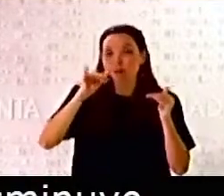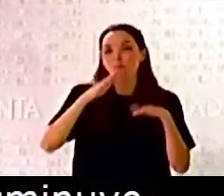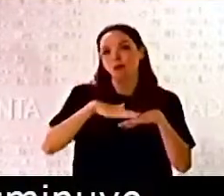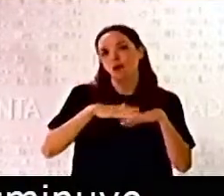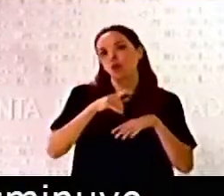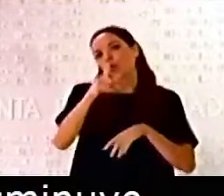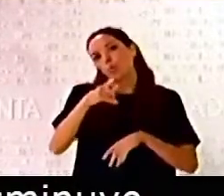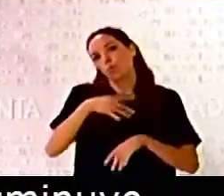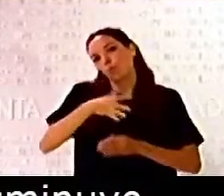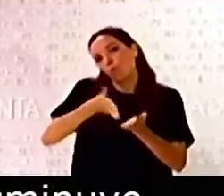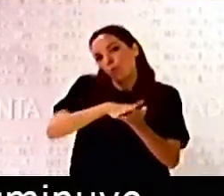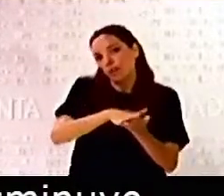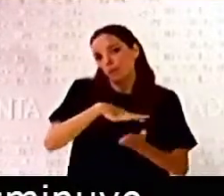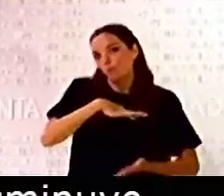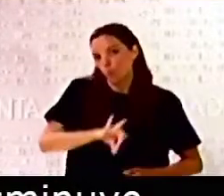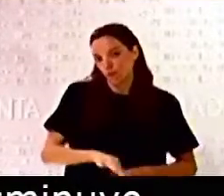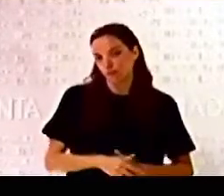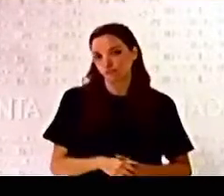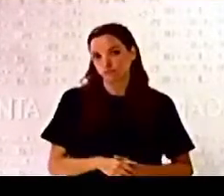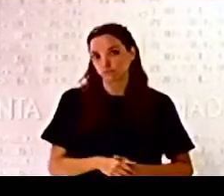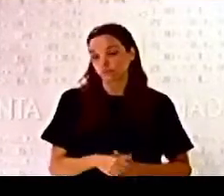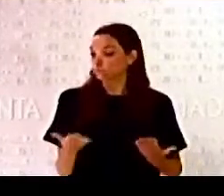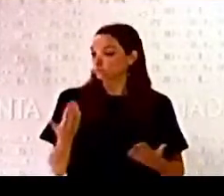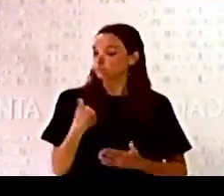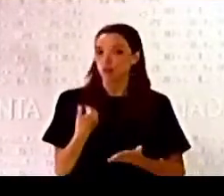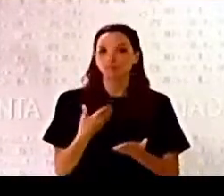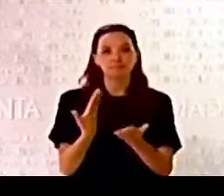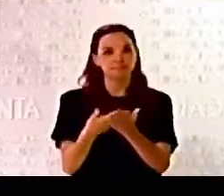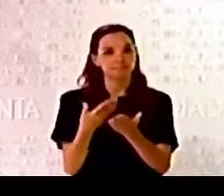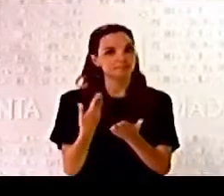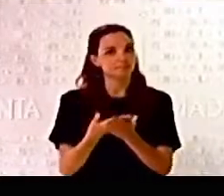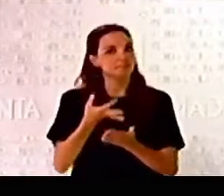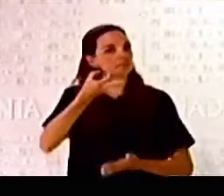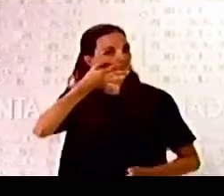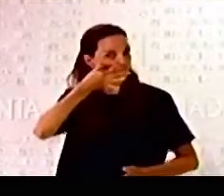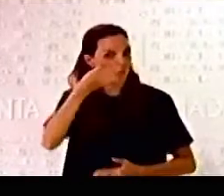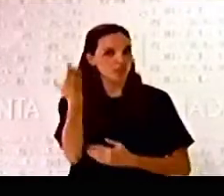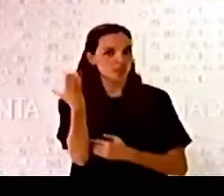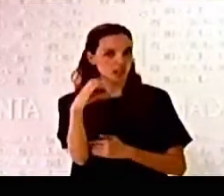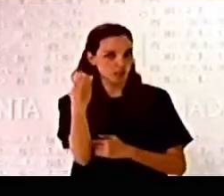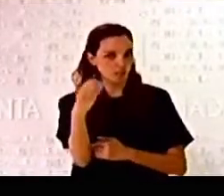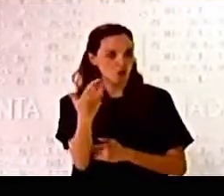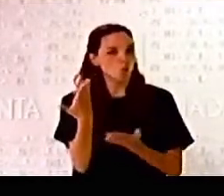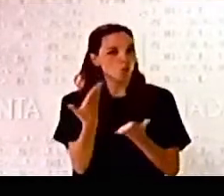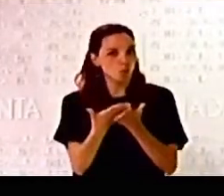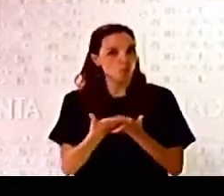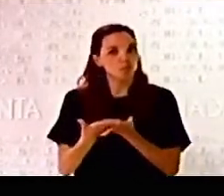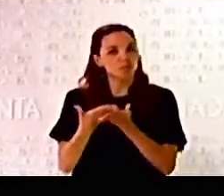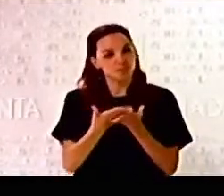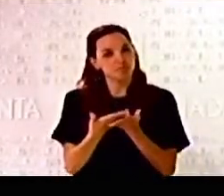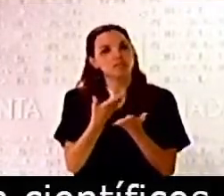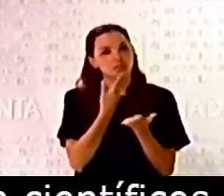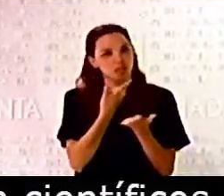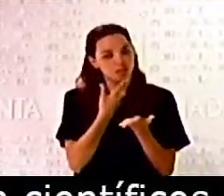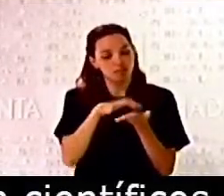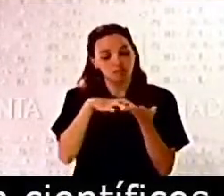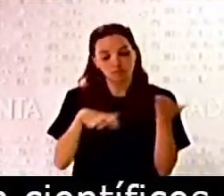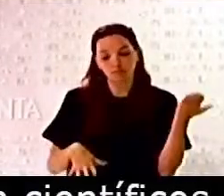Por lo tanto, con estos resultados, que ya son científicos, que ya lo que nos vienen a decir